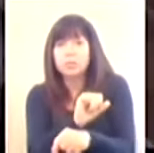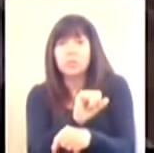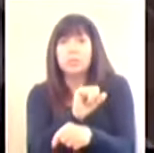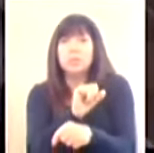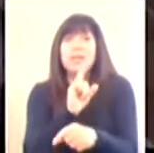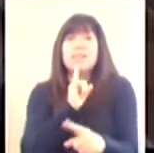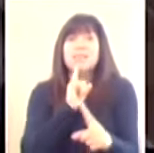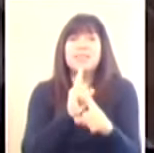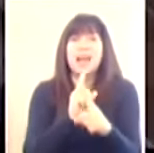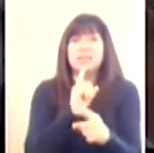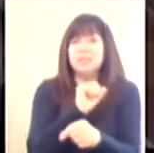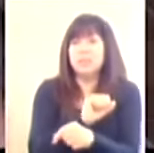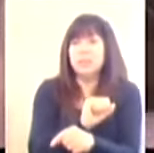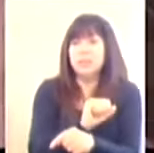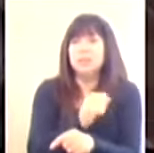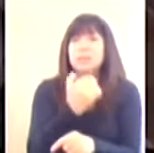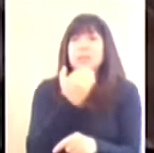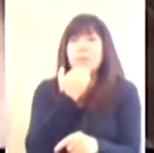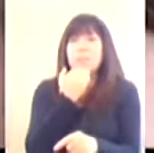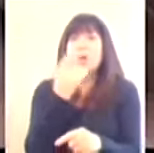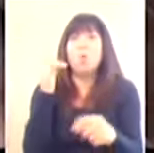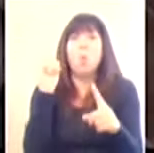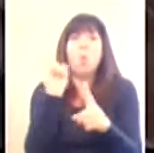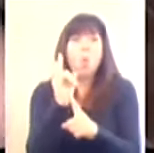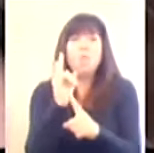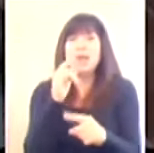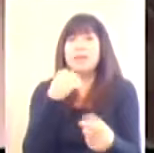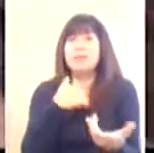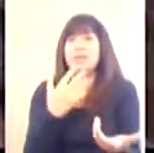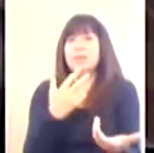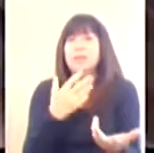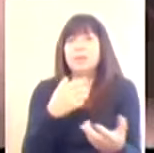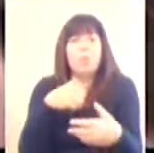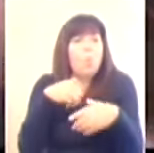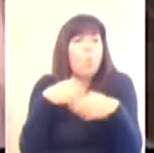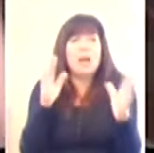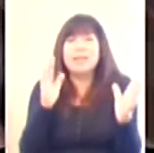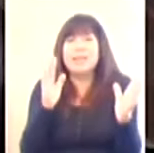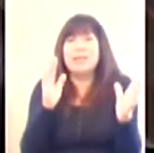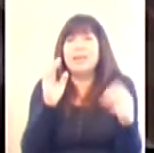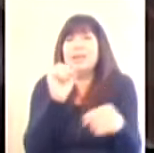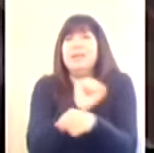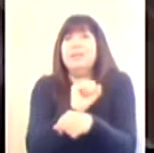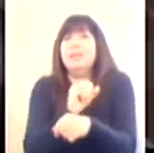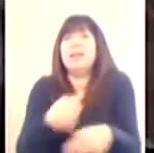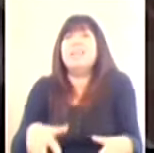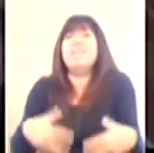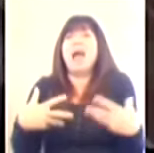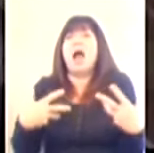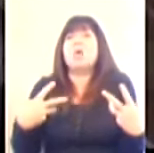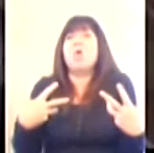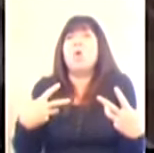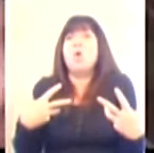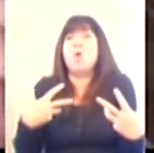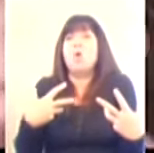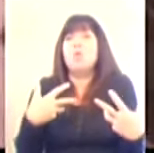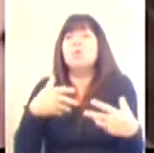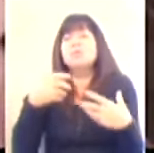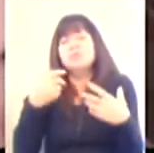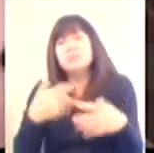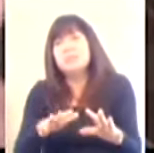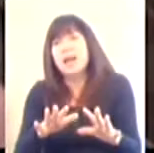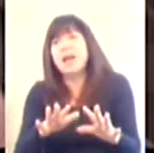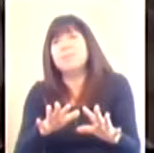taxis, el Uber, el taxi, el Uber, lo que sea, el carro liviano, es ya, digamos,